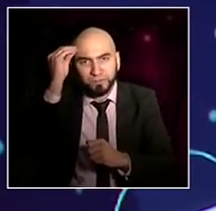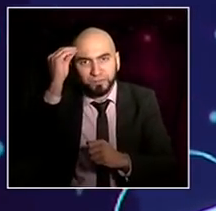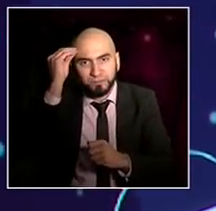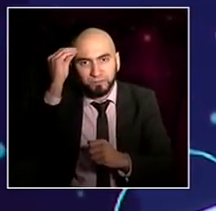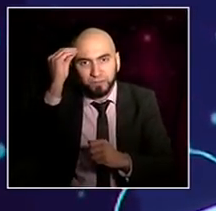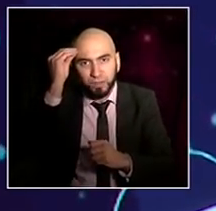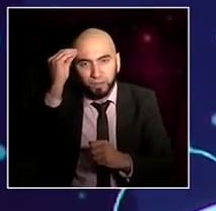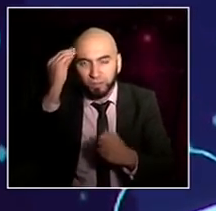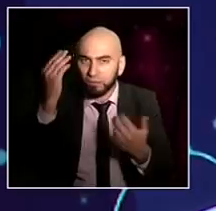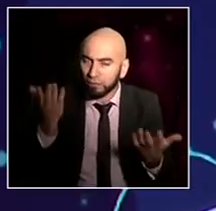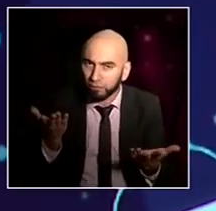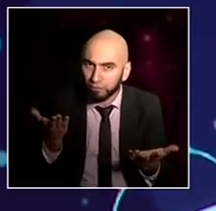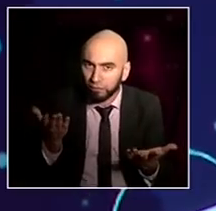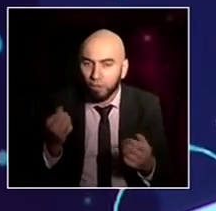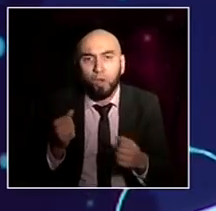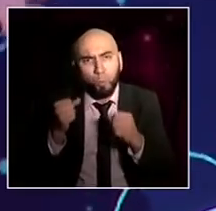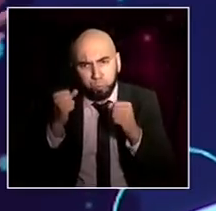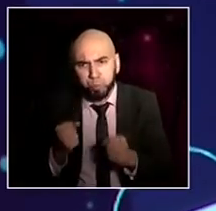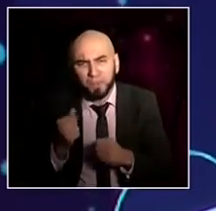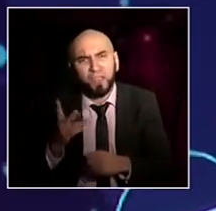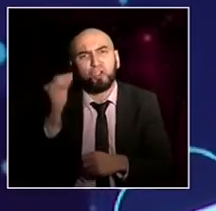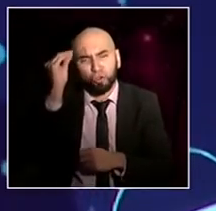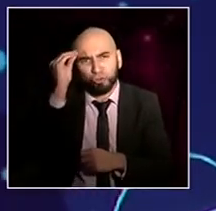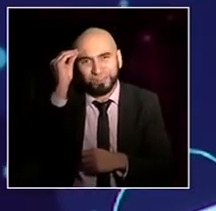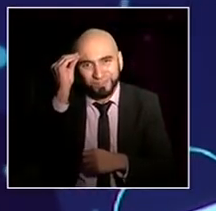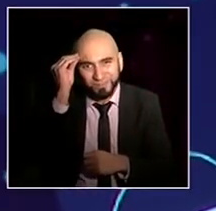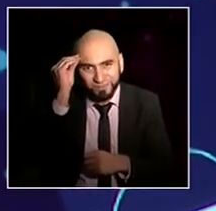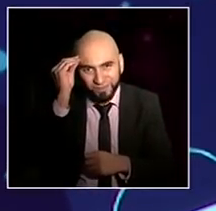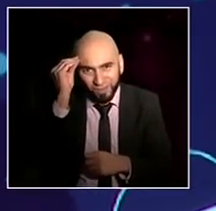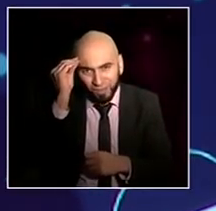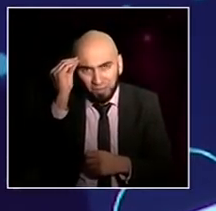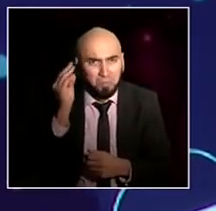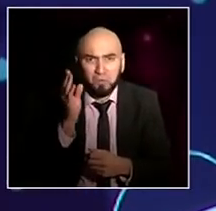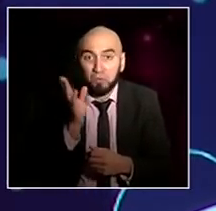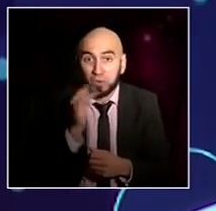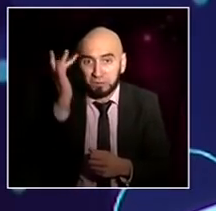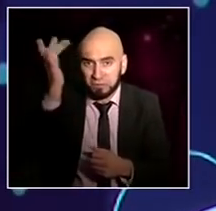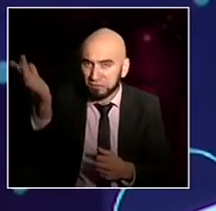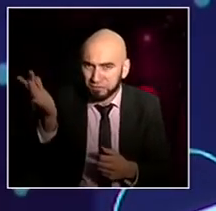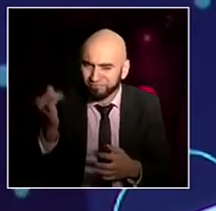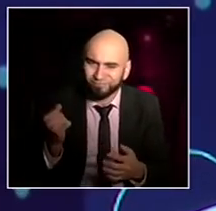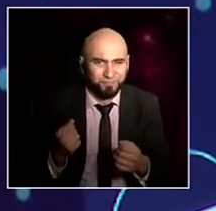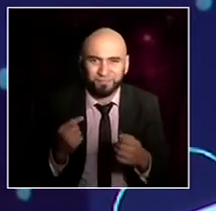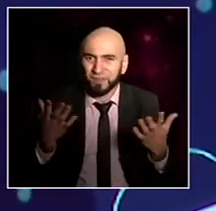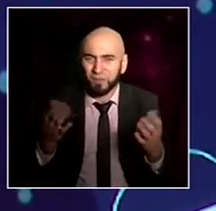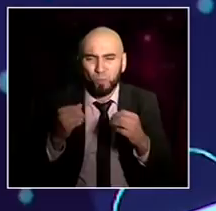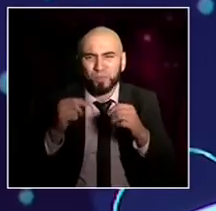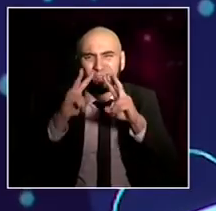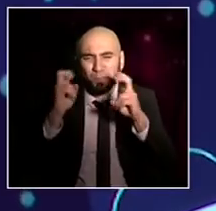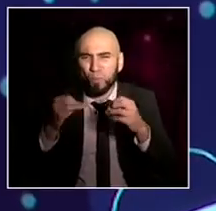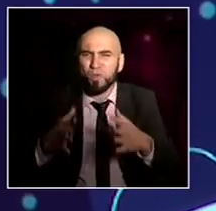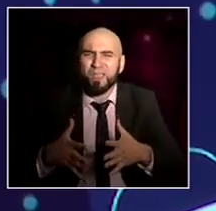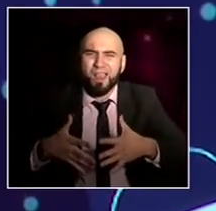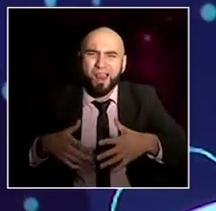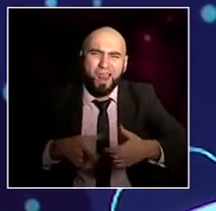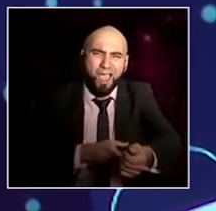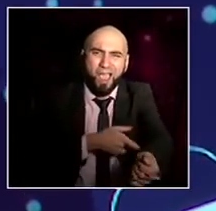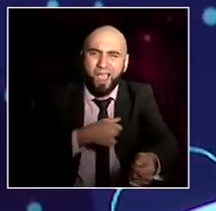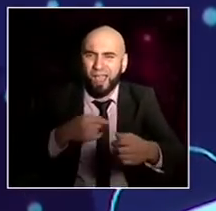estar consciente sin ser muy inteligente. Y conciencia es muy amplio en el reino animal y nos ayuda a vernos